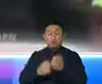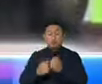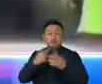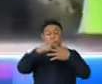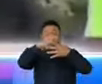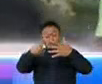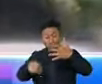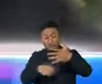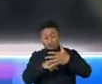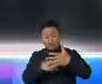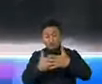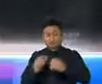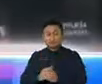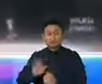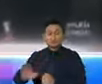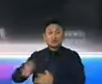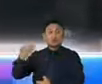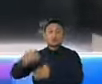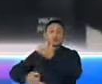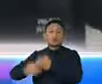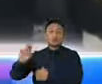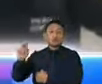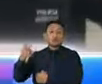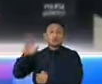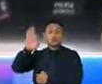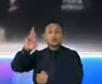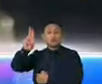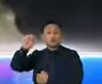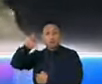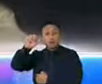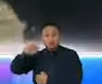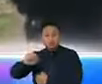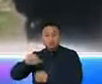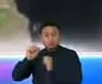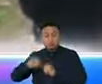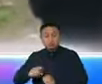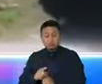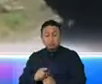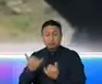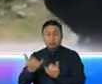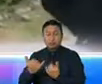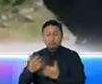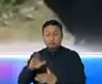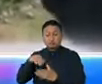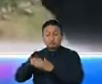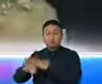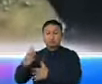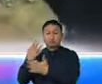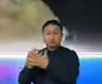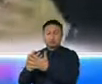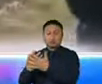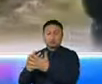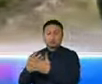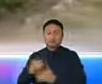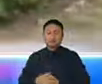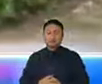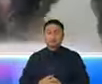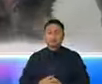lo que el juzgado segundo penal municipal de Tumaco emplazó las medidas de aseguramiento privativas de libertad del